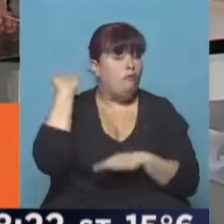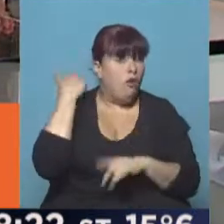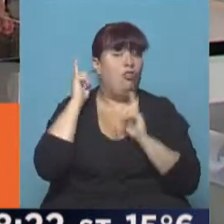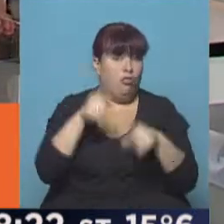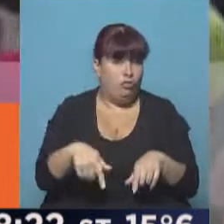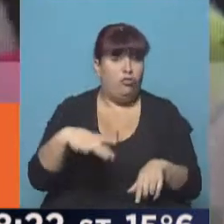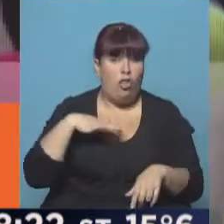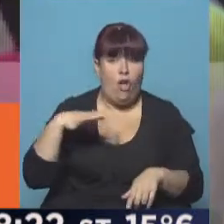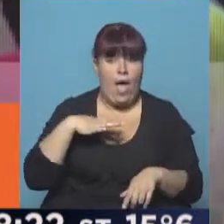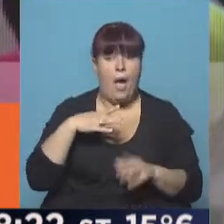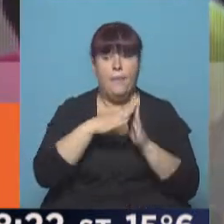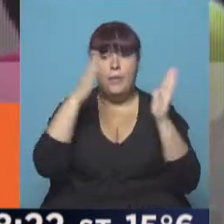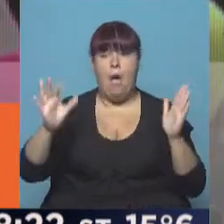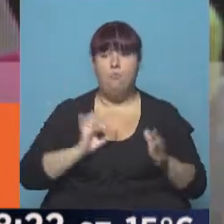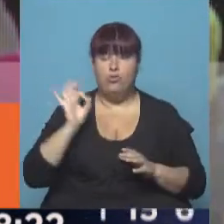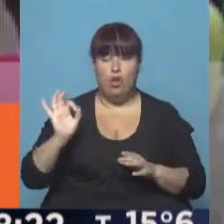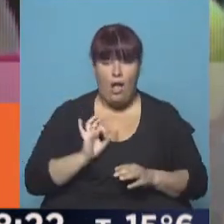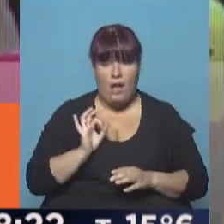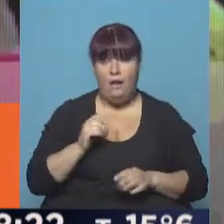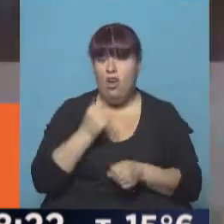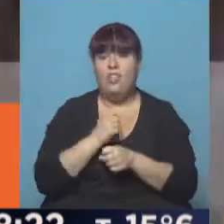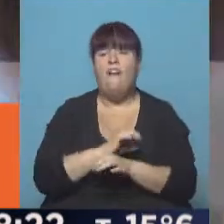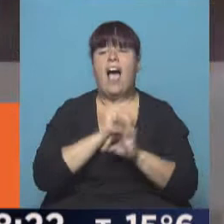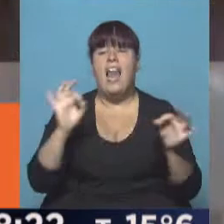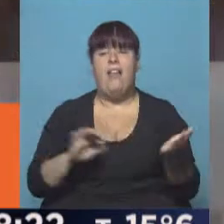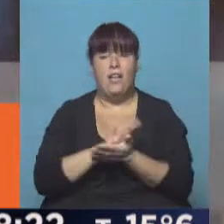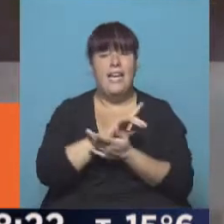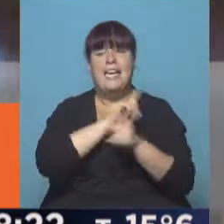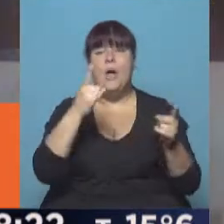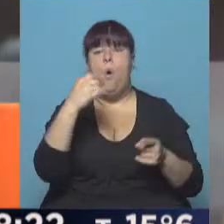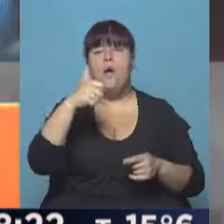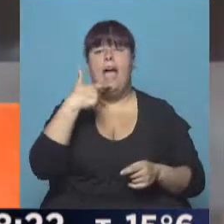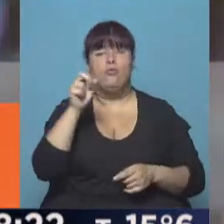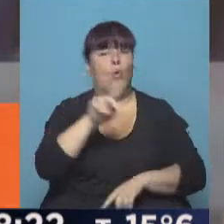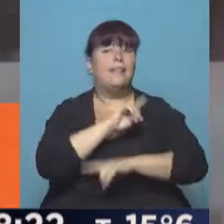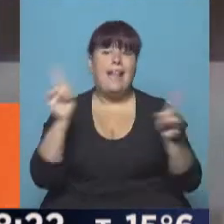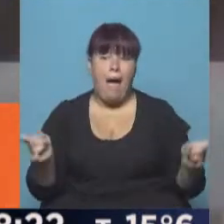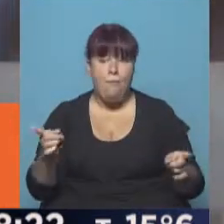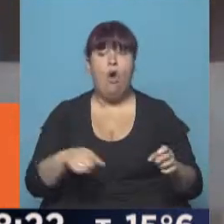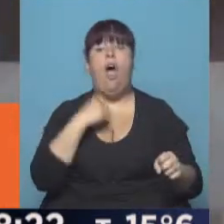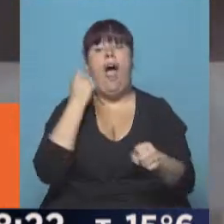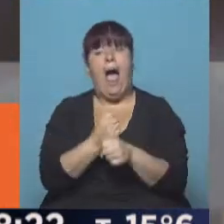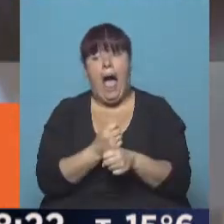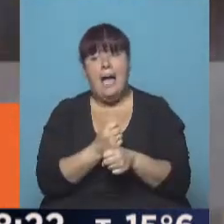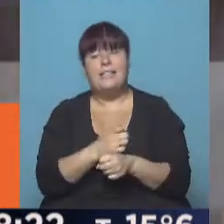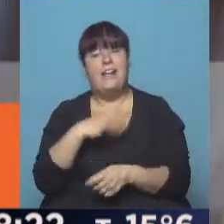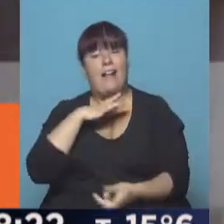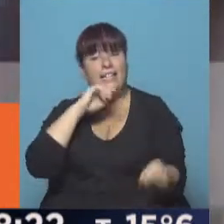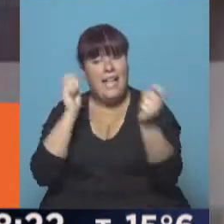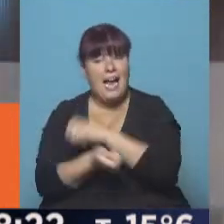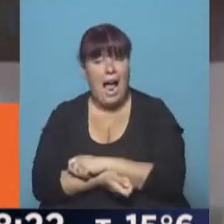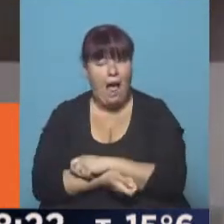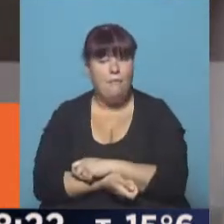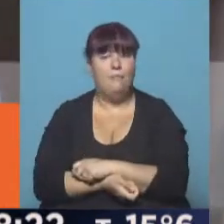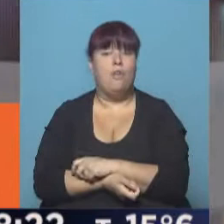siguen cometiendo durante estos años, y no han hecho nada, tampoco el bloque UNASUR. Entonces, hasta que no ha habido un cambio de